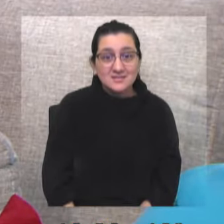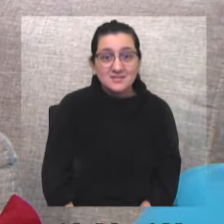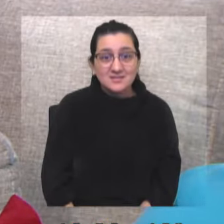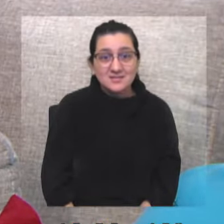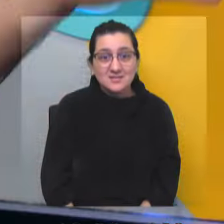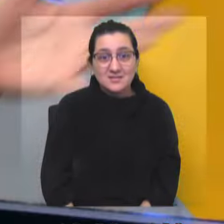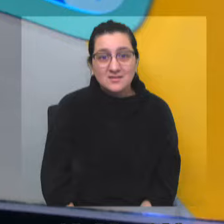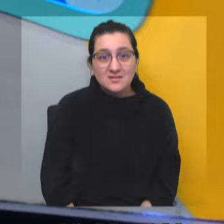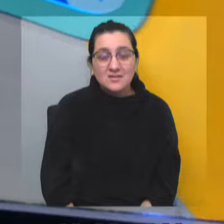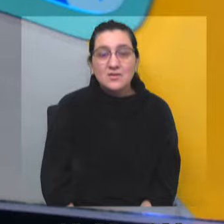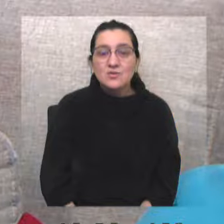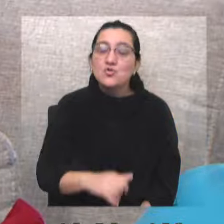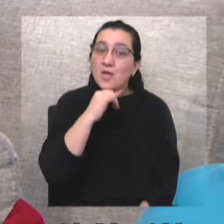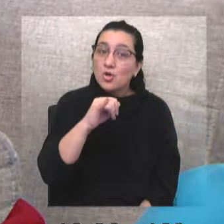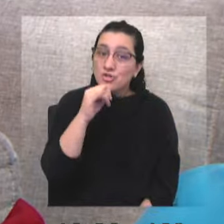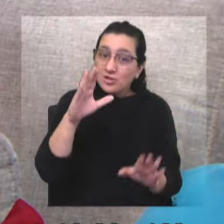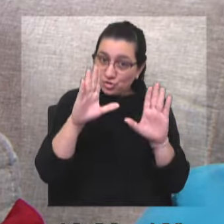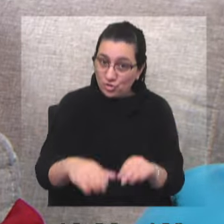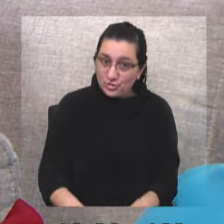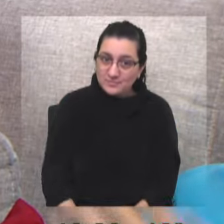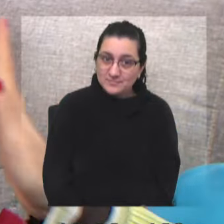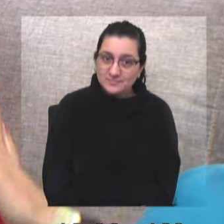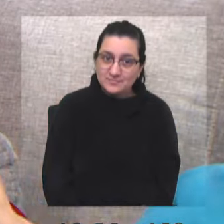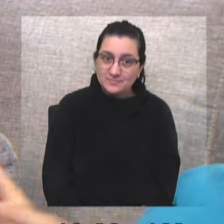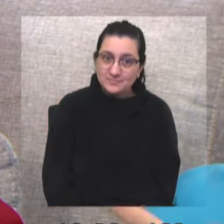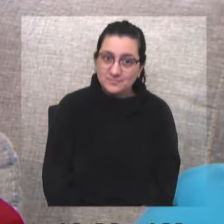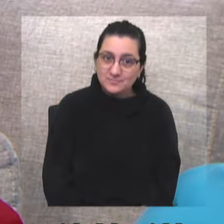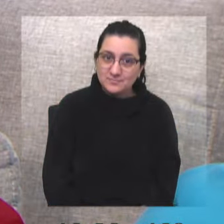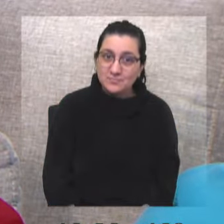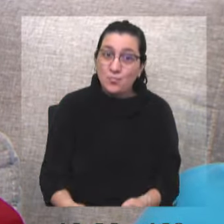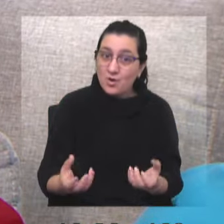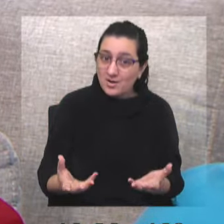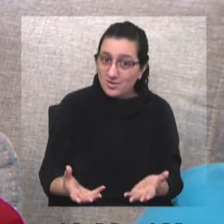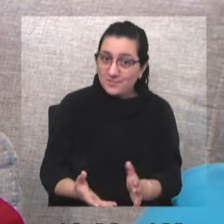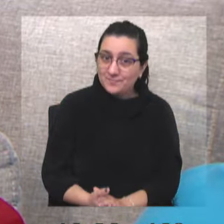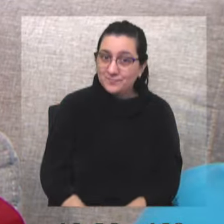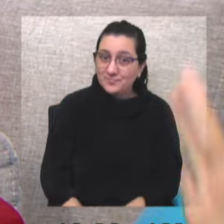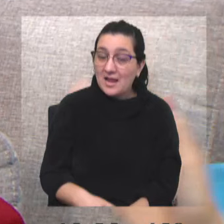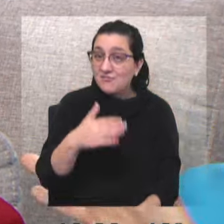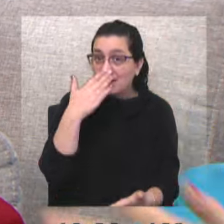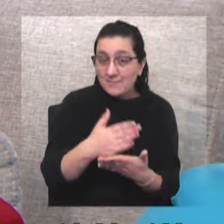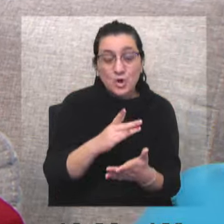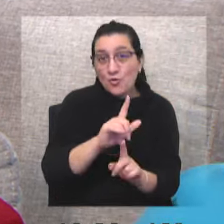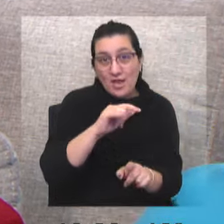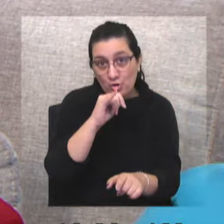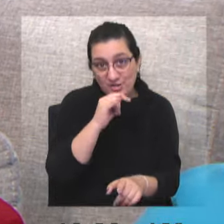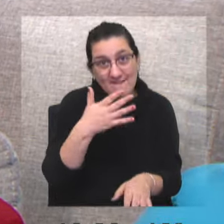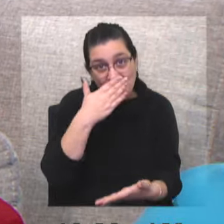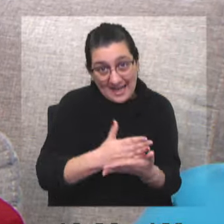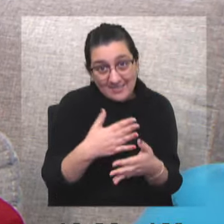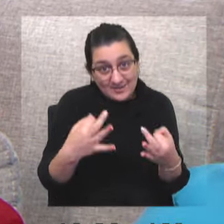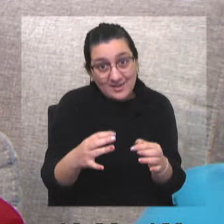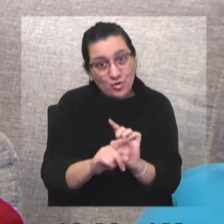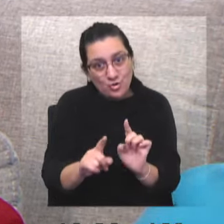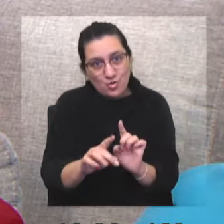contar, cuando se nos contó. ¿Cuento todo? Sí. Bueno, no, todo no. El final, bueno, es el final, final de lo que se puede. El final, ahí no voy está. A spoilear que el final... No. No. O